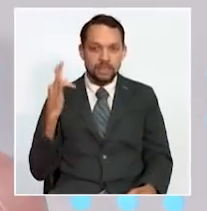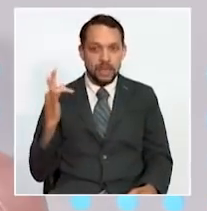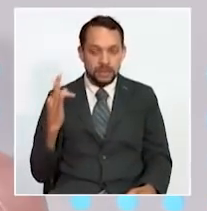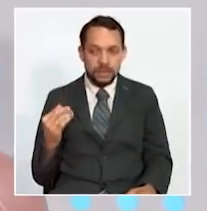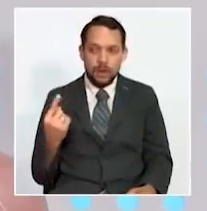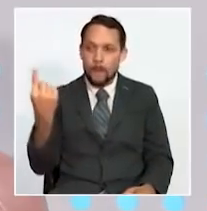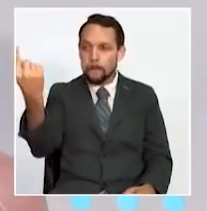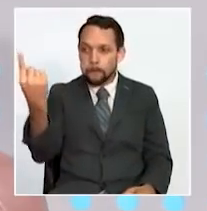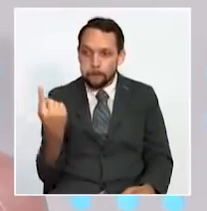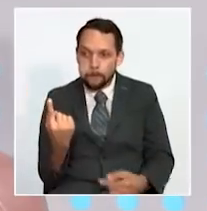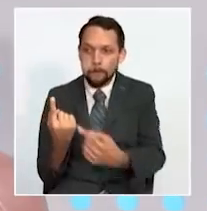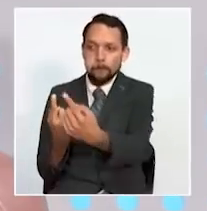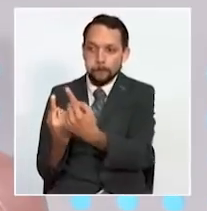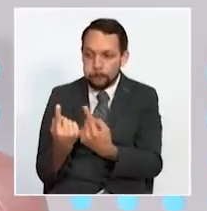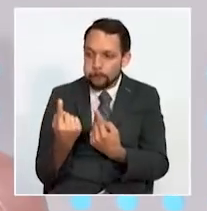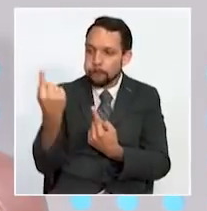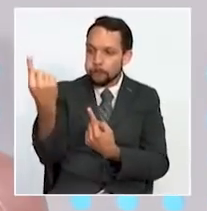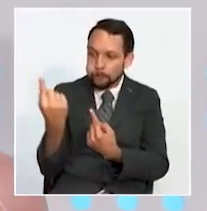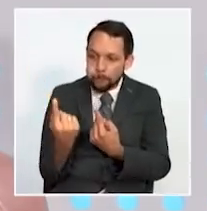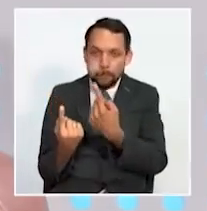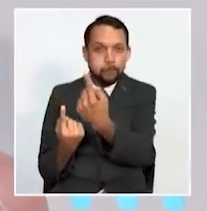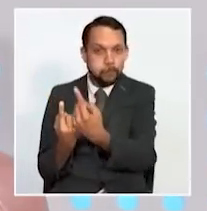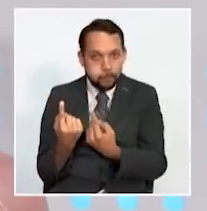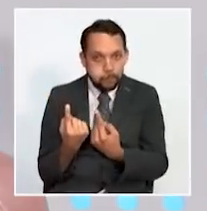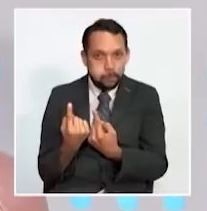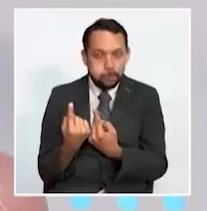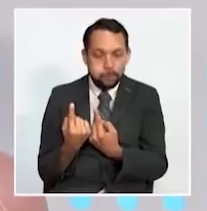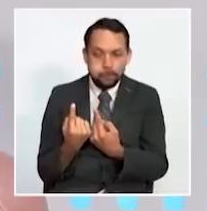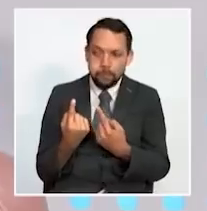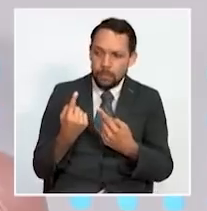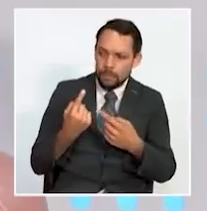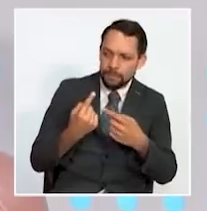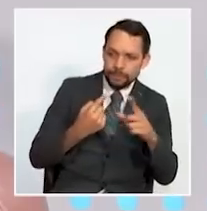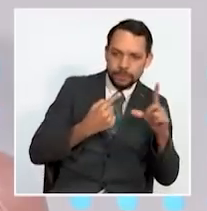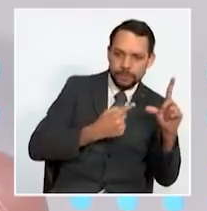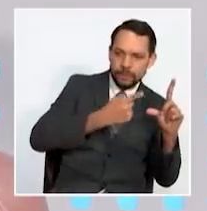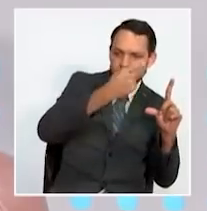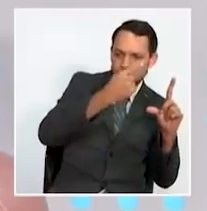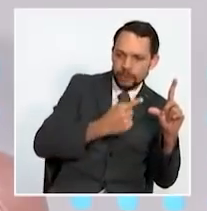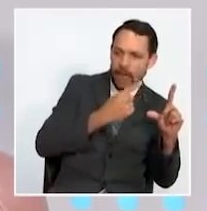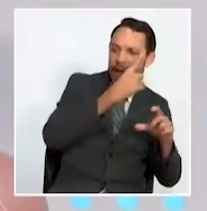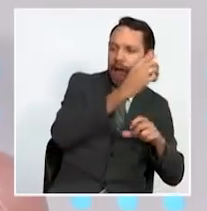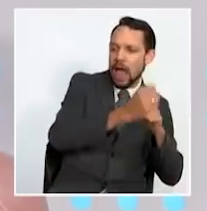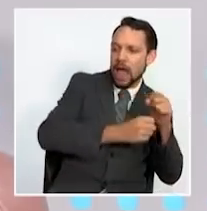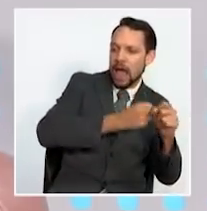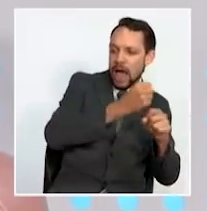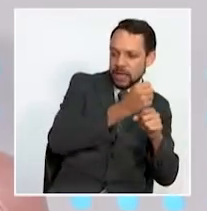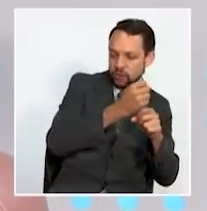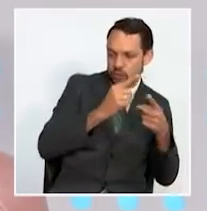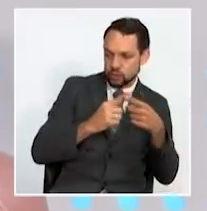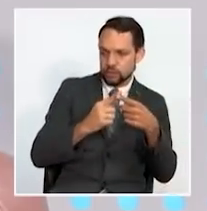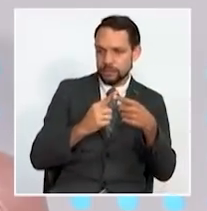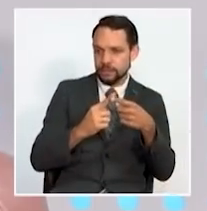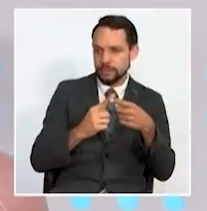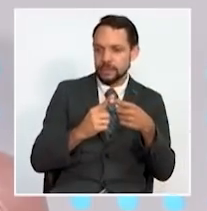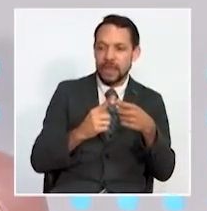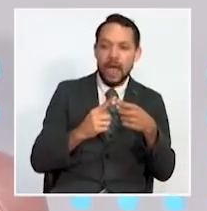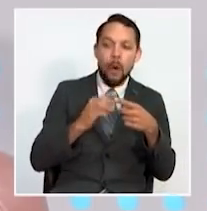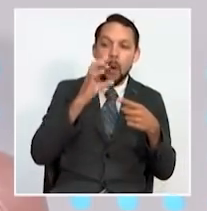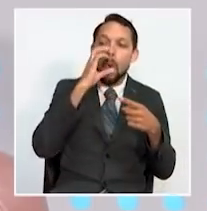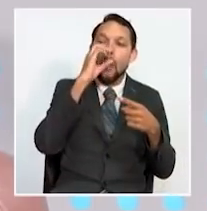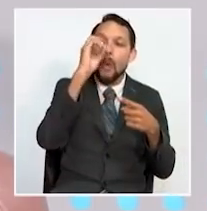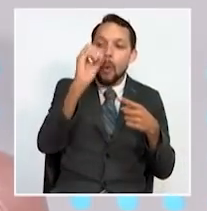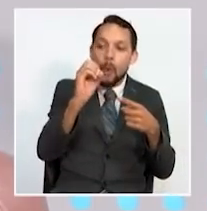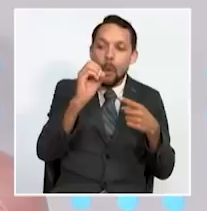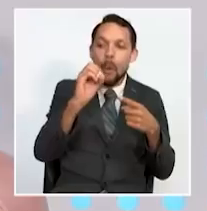visto, sacamos las variables de edad, de sexo, miramos también el tipo de patología que el paciente